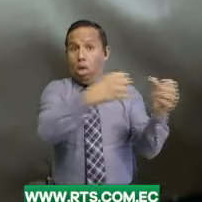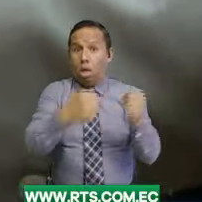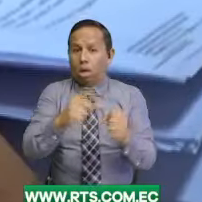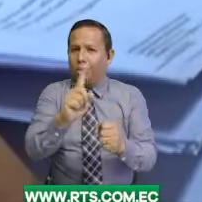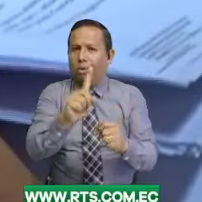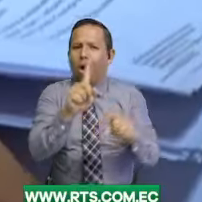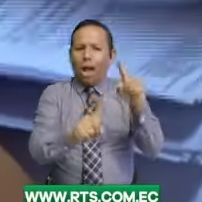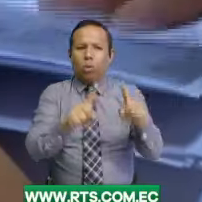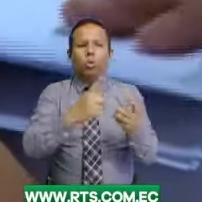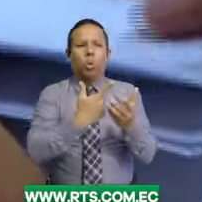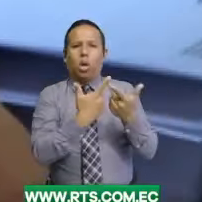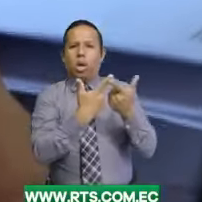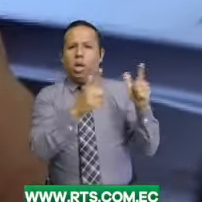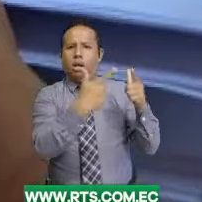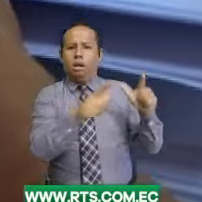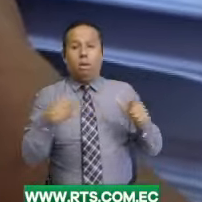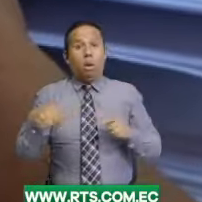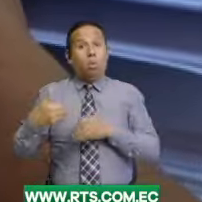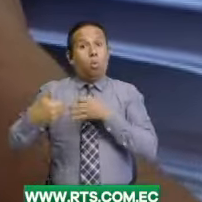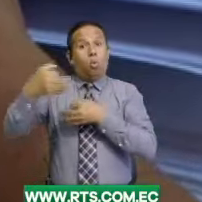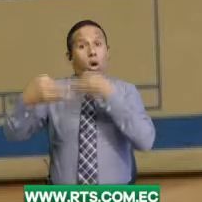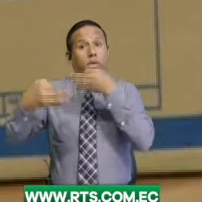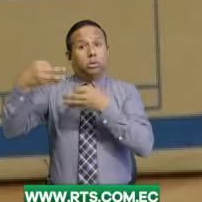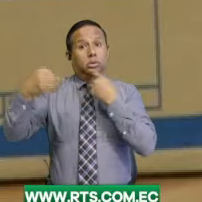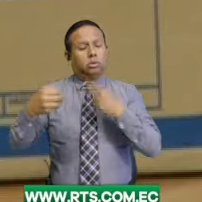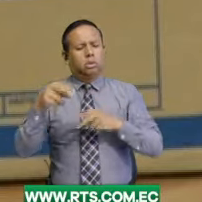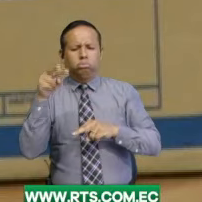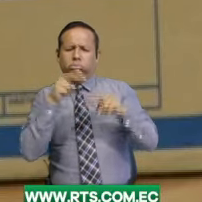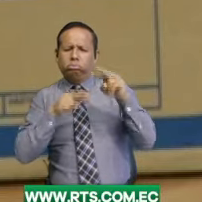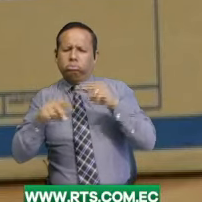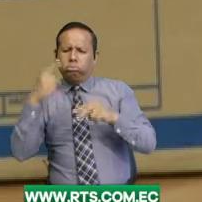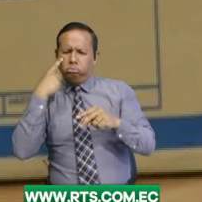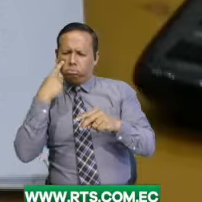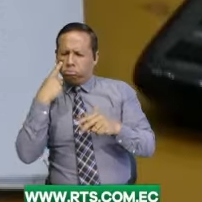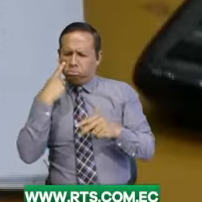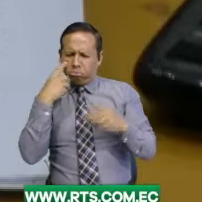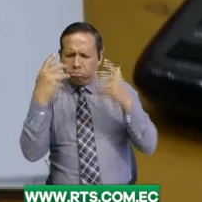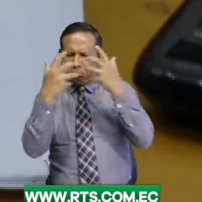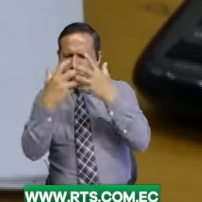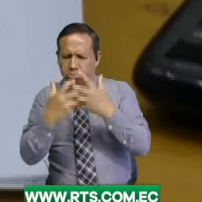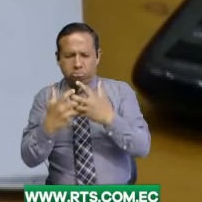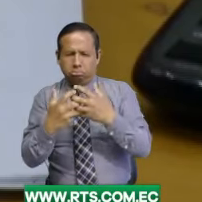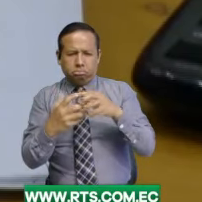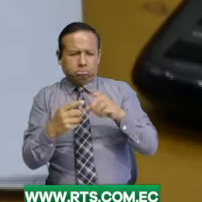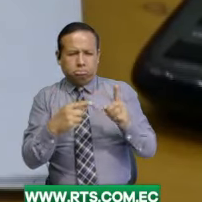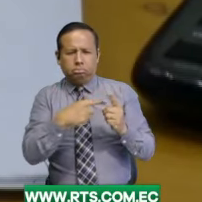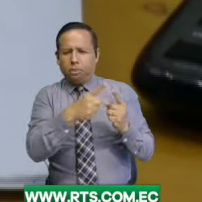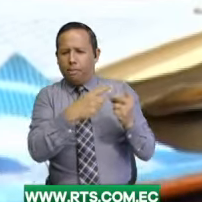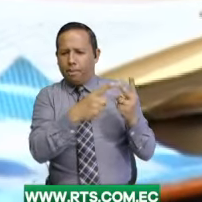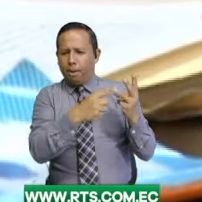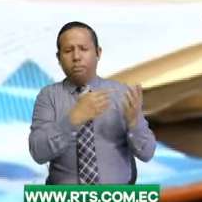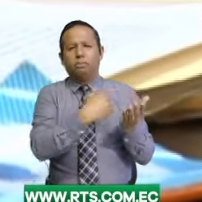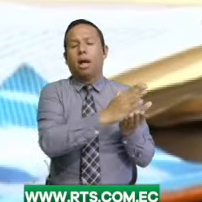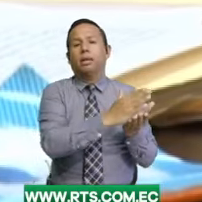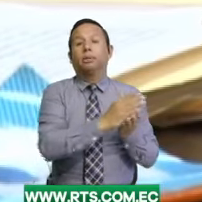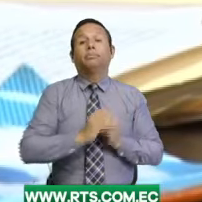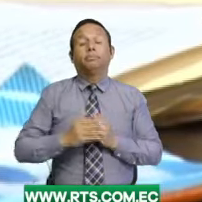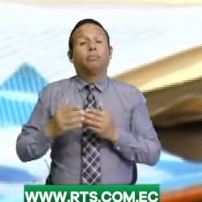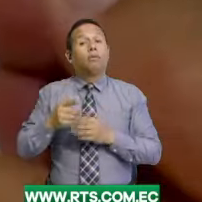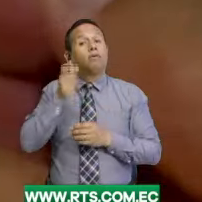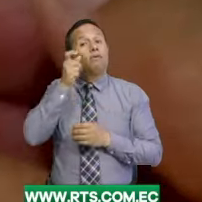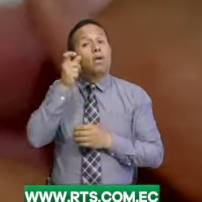fueron sobreseídos, ya que el juez consideró que no hay elementos que los conecten con el delito. El caso Obstrucción de la Justicia fue aperturado por